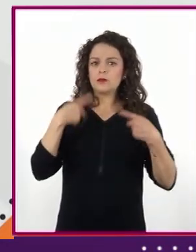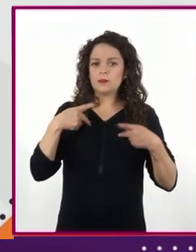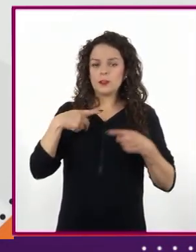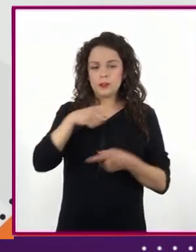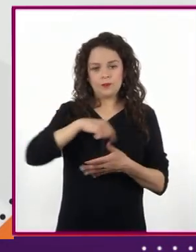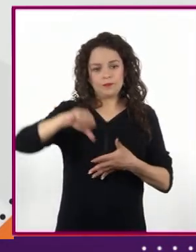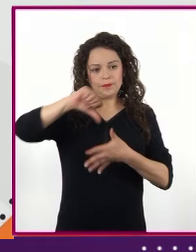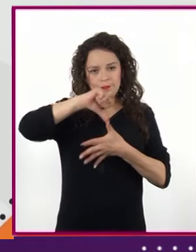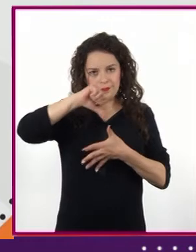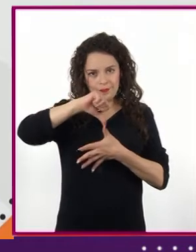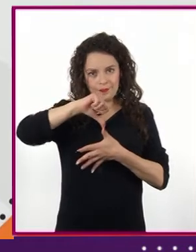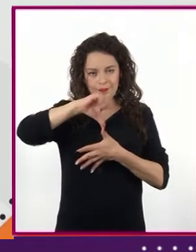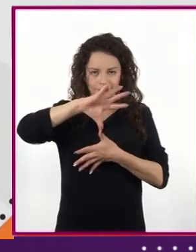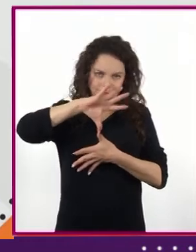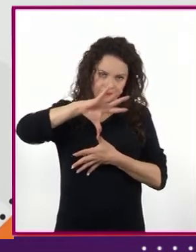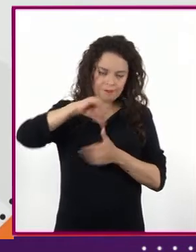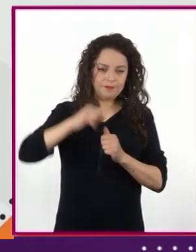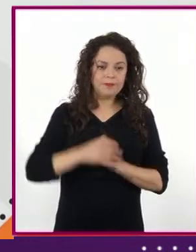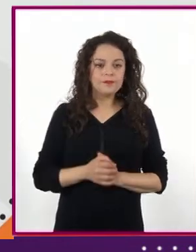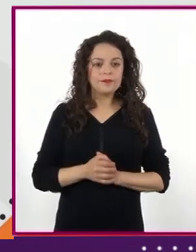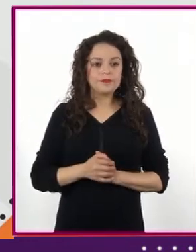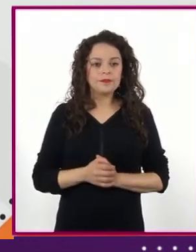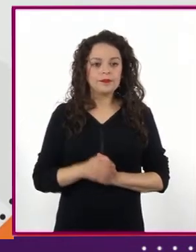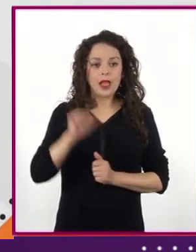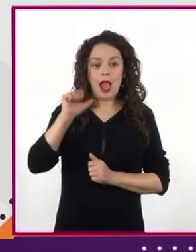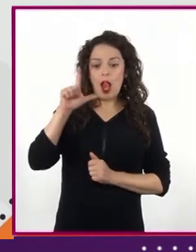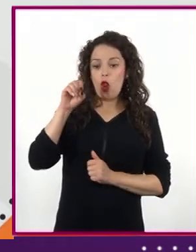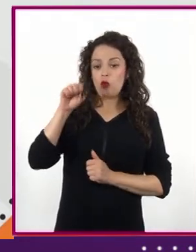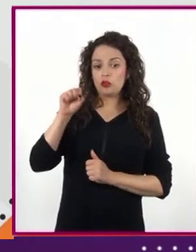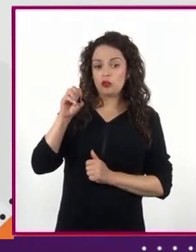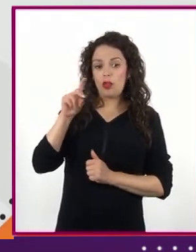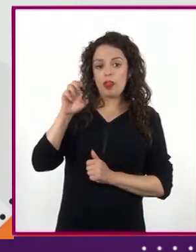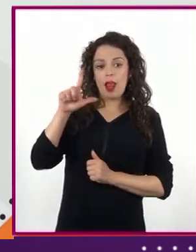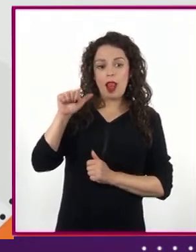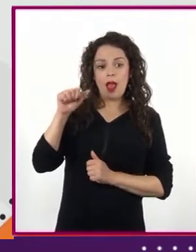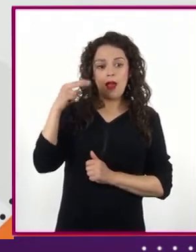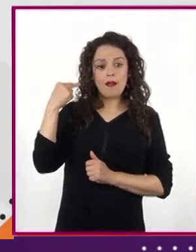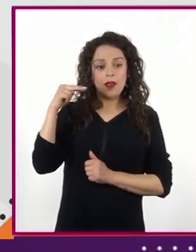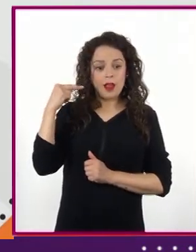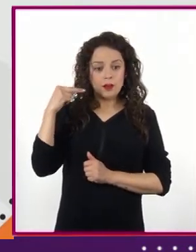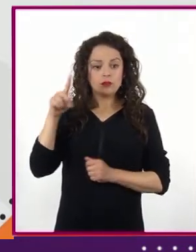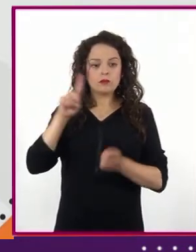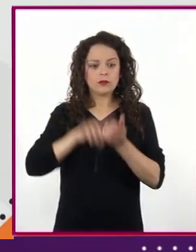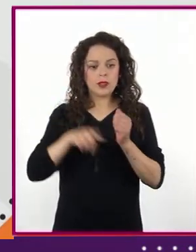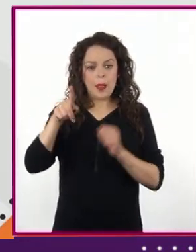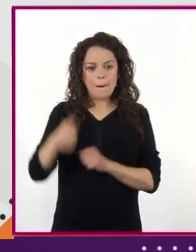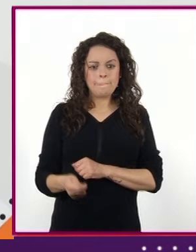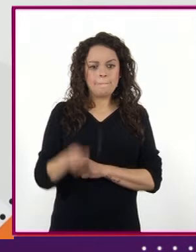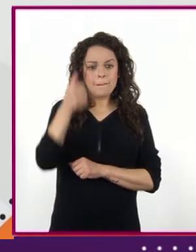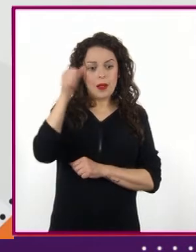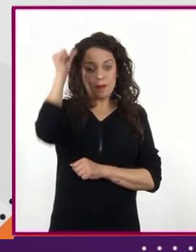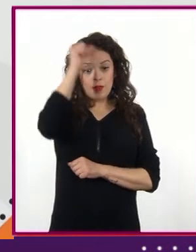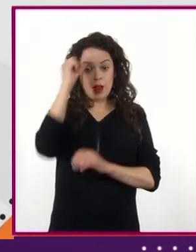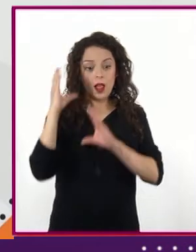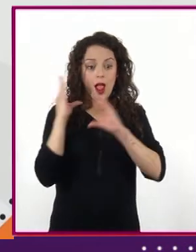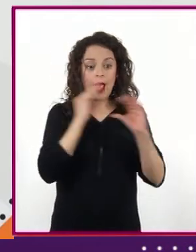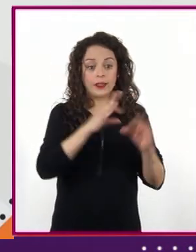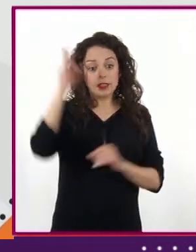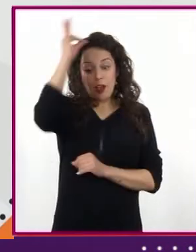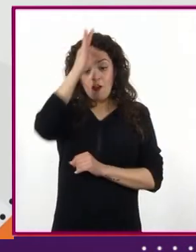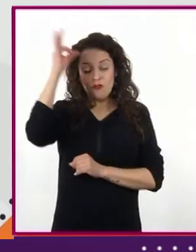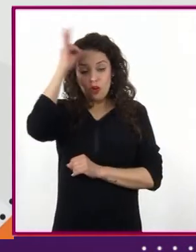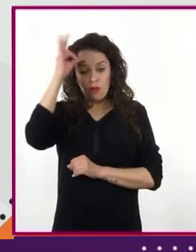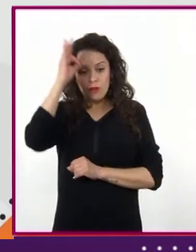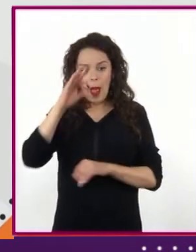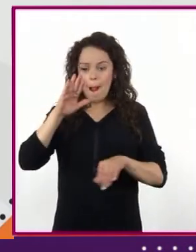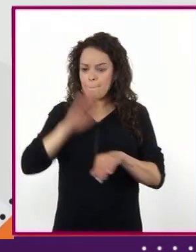Este fraile fue uno de los primeros en enseñar filosofía en la Nueva España, mucho antes que en Harvard. Es también